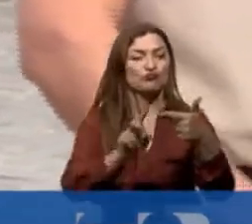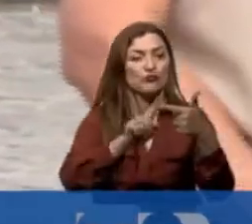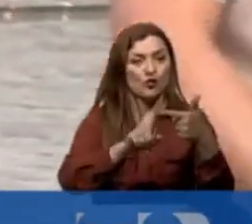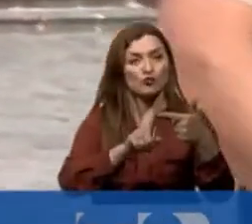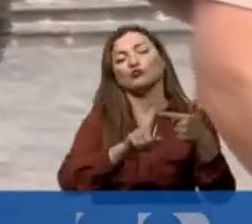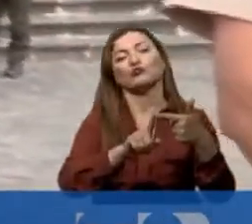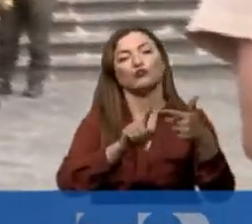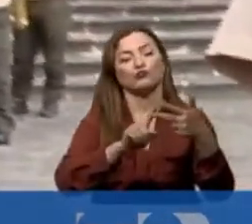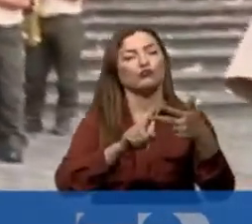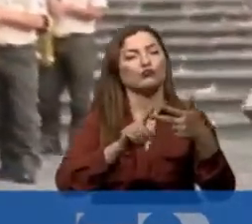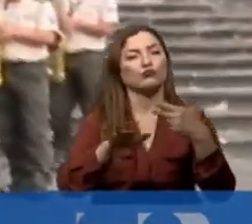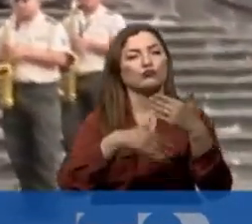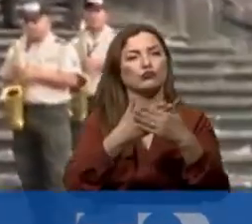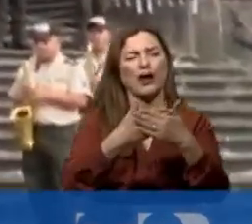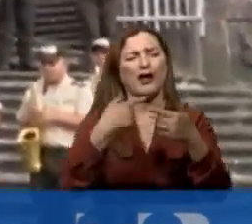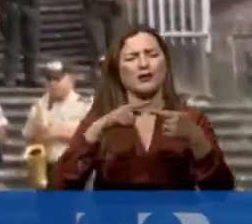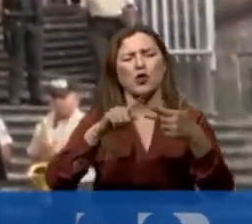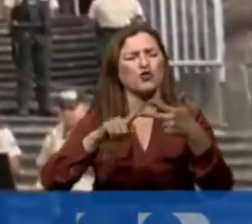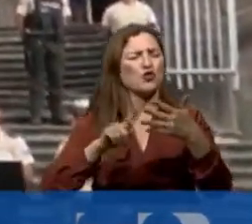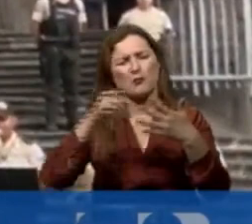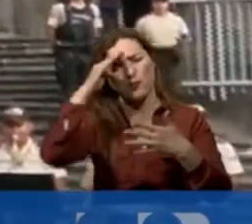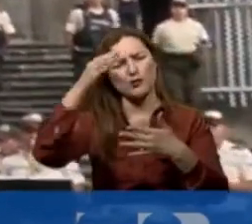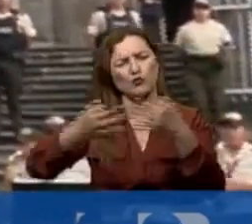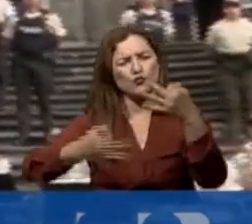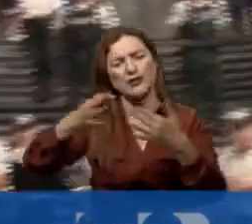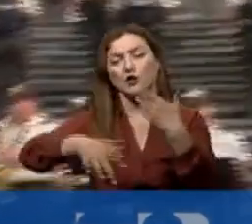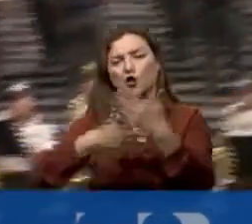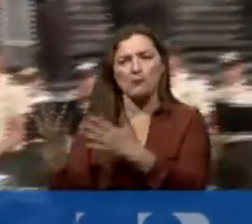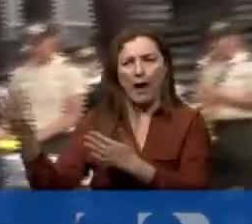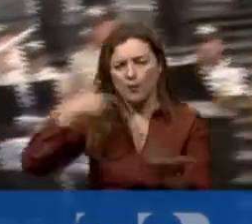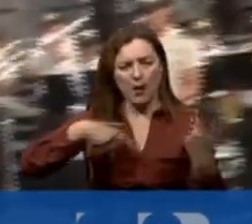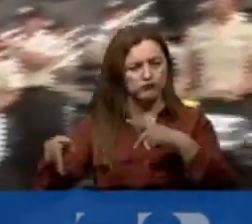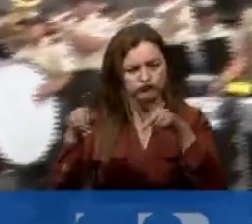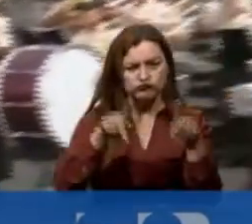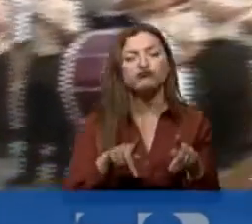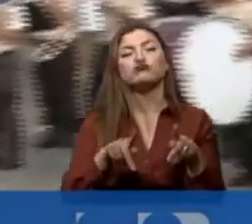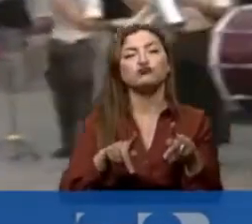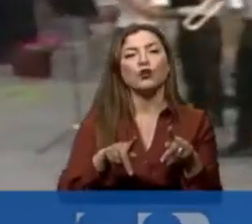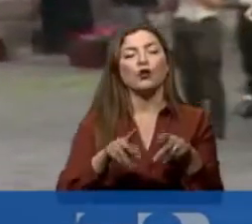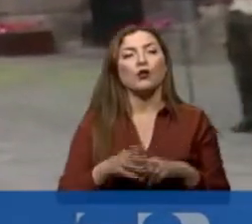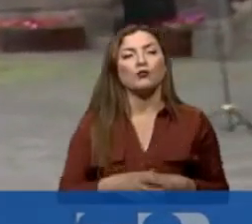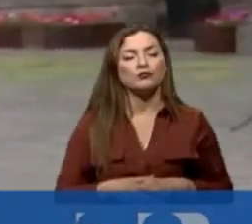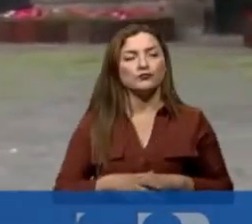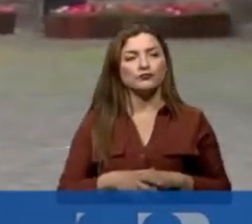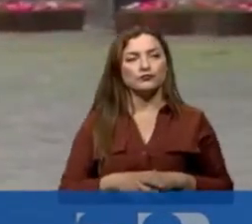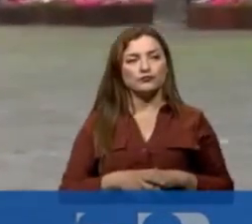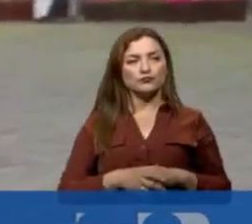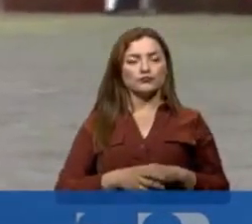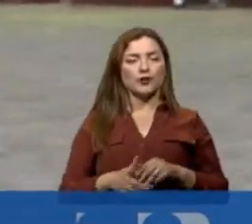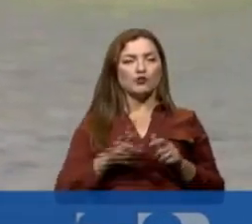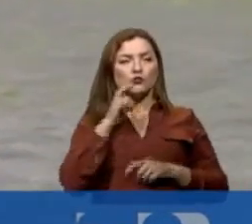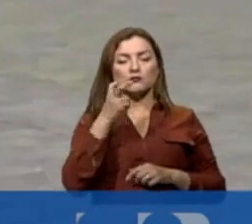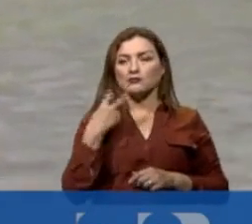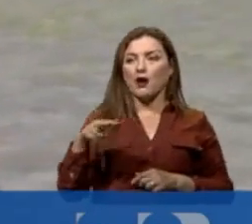GON, DGI, Policía Judicial, ha determinado una planificación estableciendo corredores también seguros para los